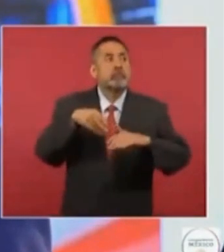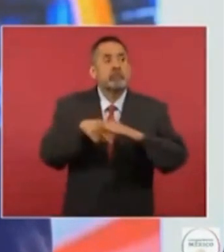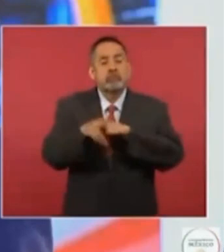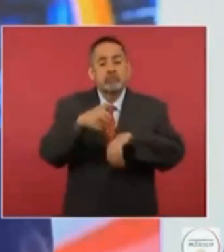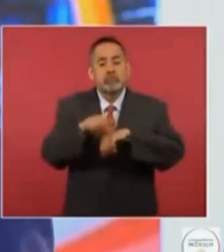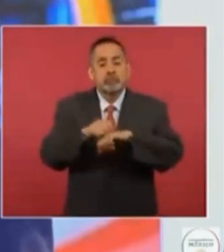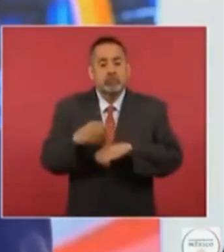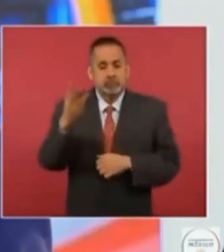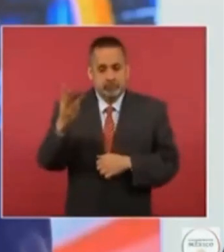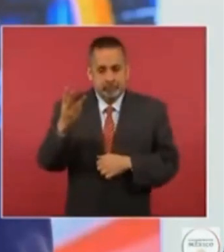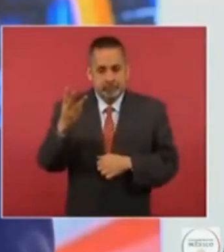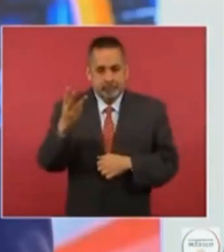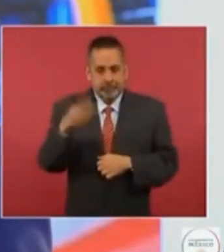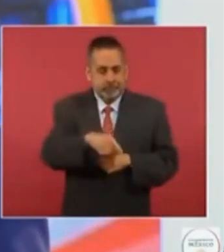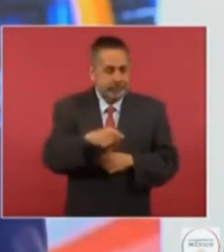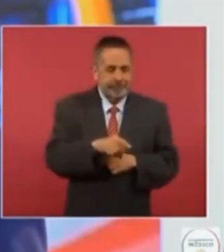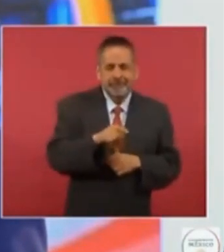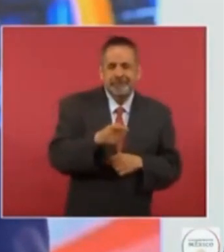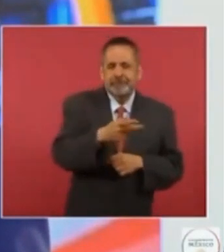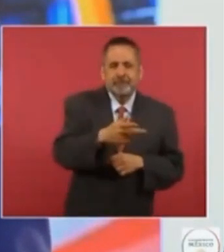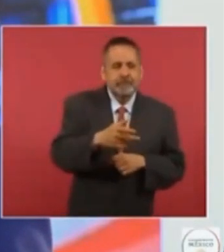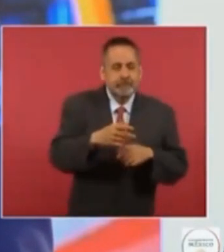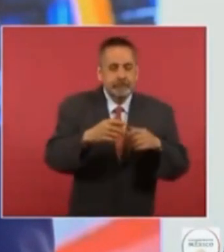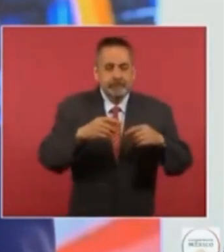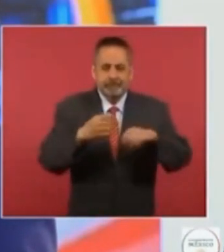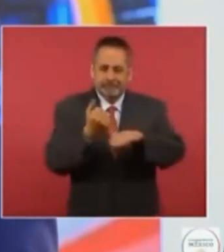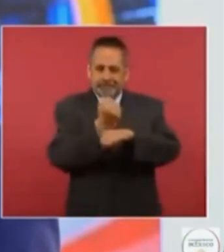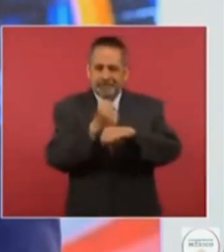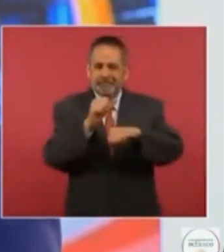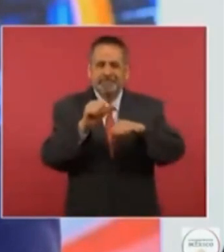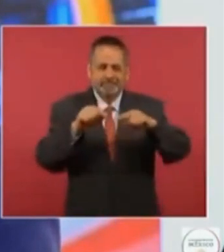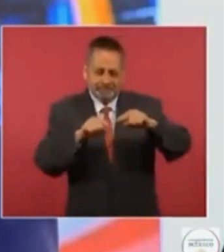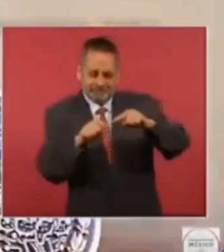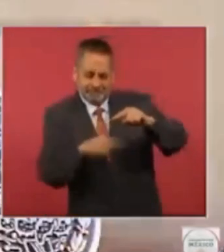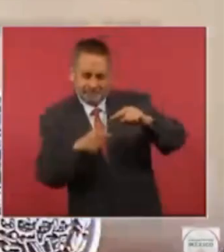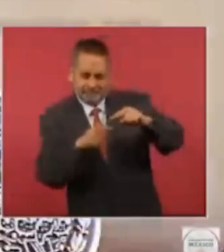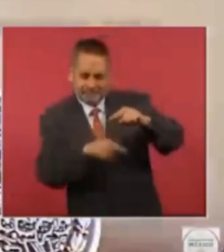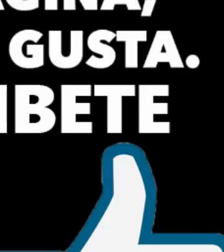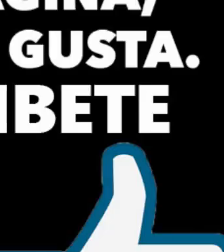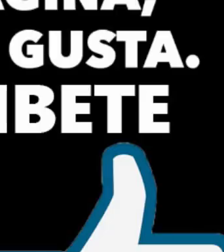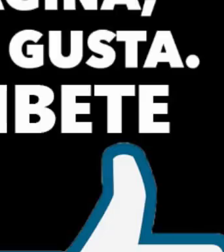suscríbete a este canal, dale manita arriba, activa la campanita y nos vemos en el próximo video.